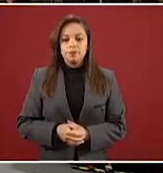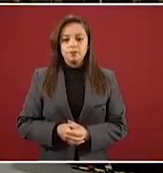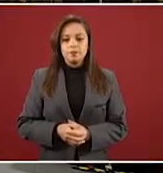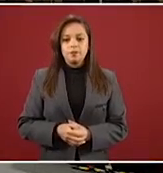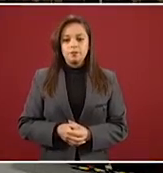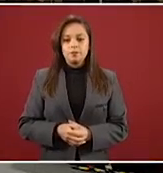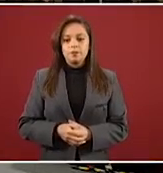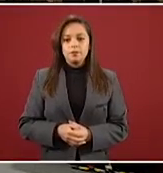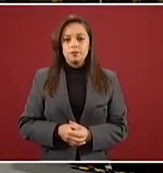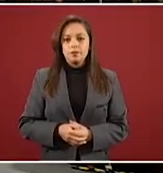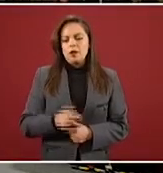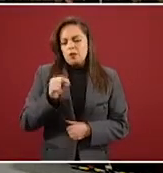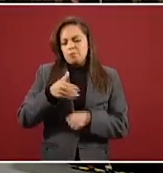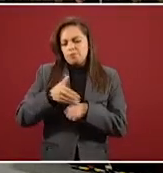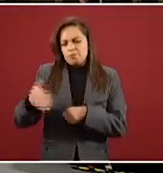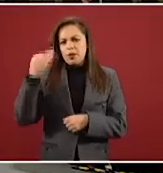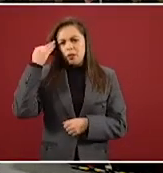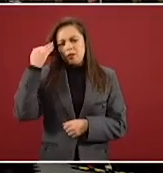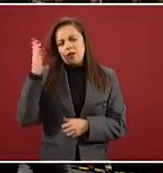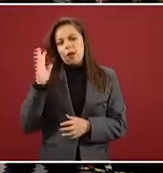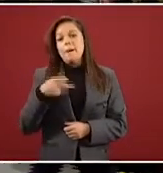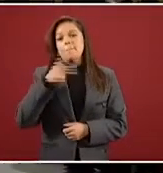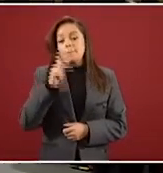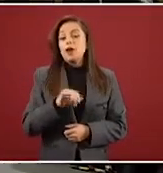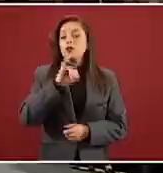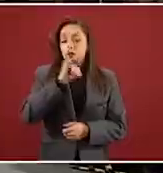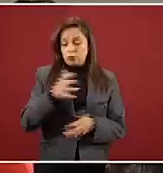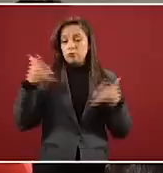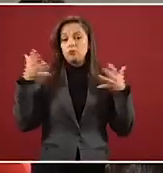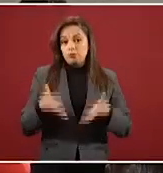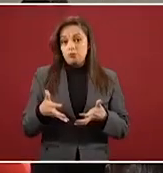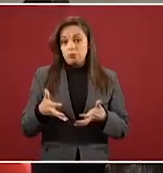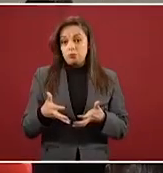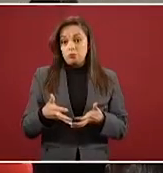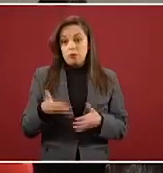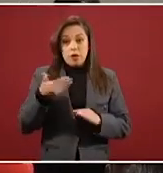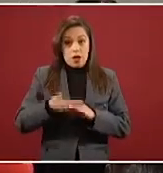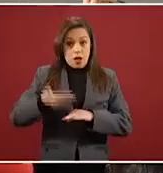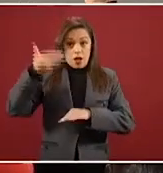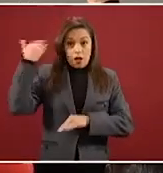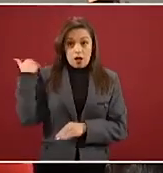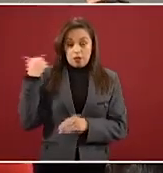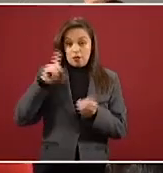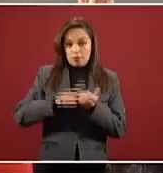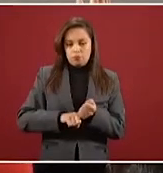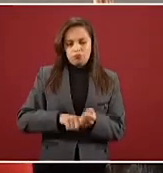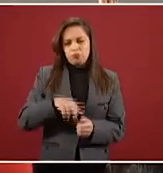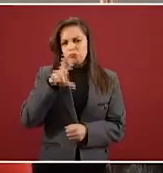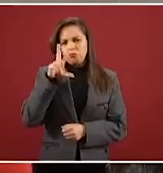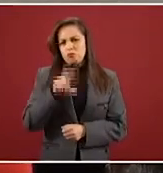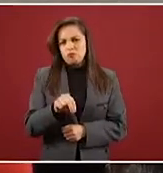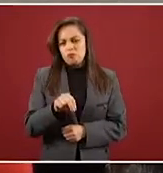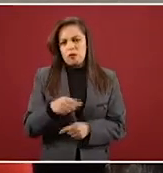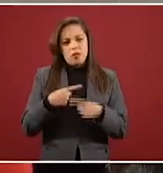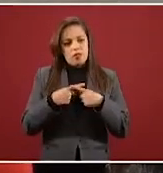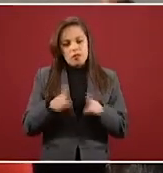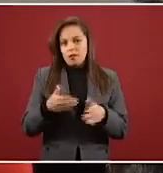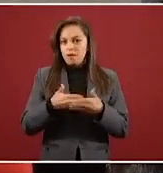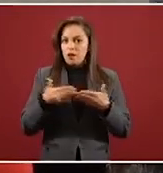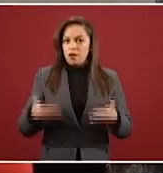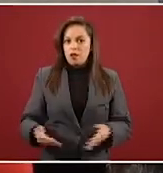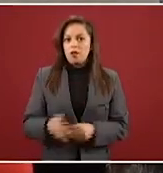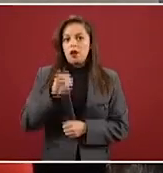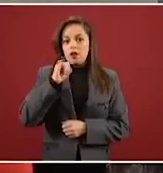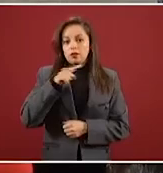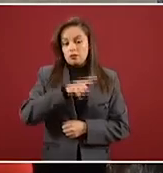cumplir. No es como antes. Como Porfirio. De que, sí, como era antes. Se